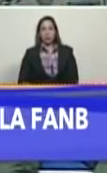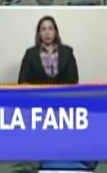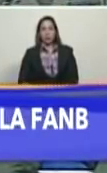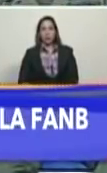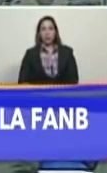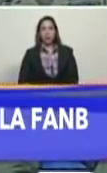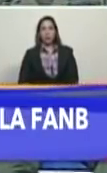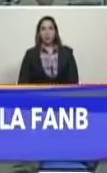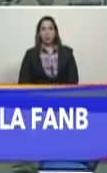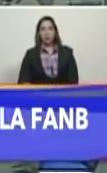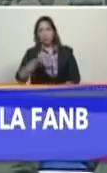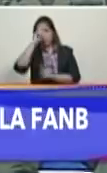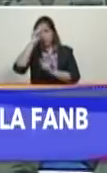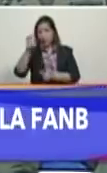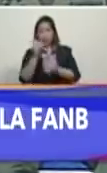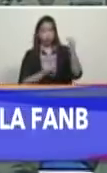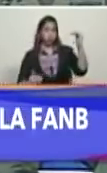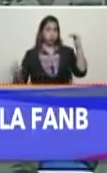el reconocimiento más alto